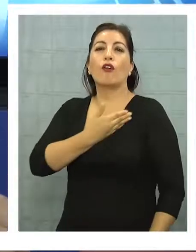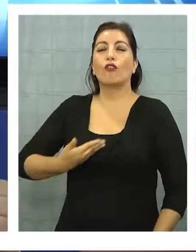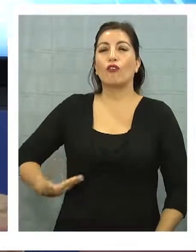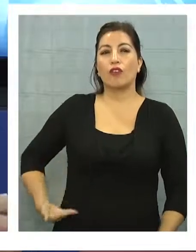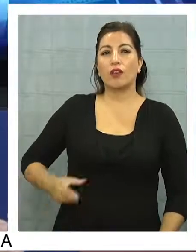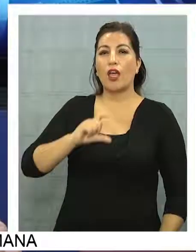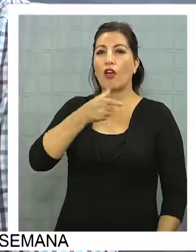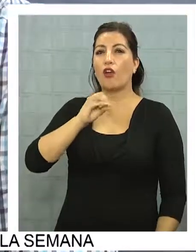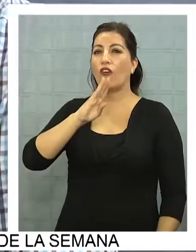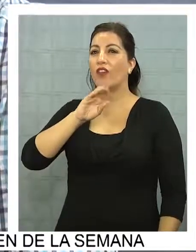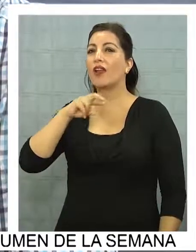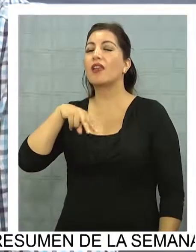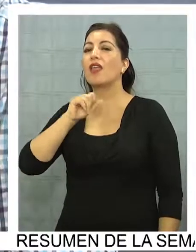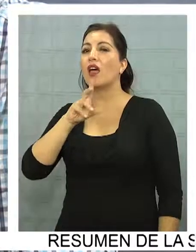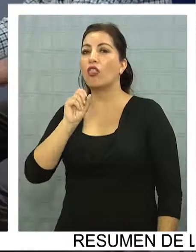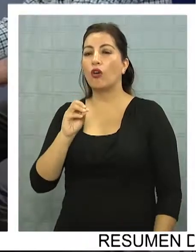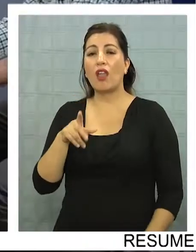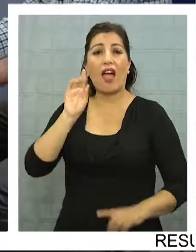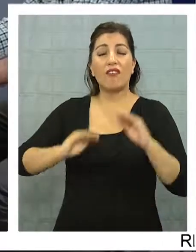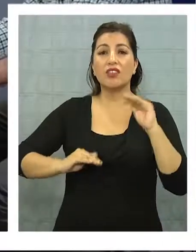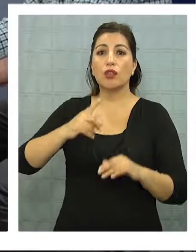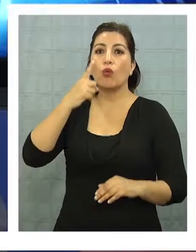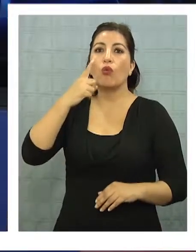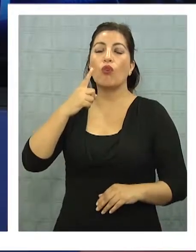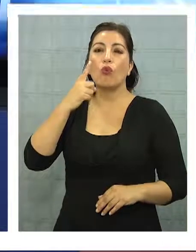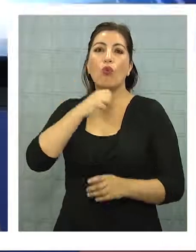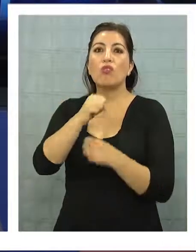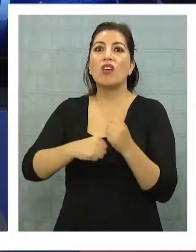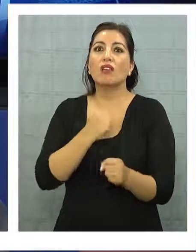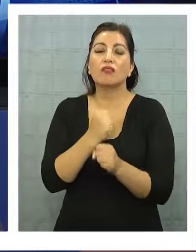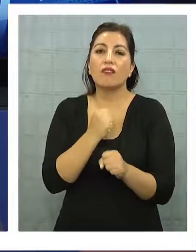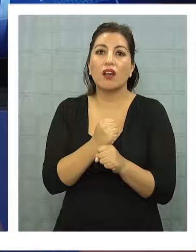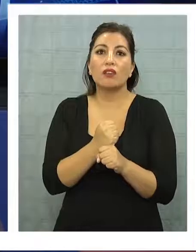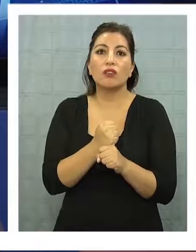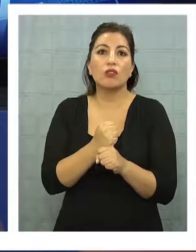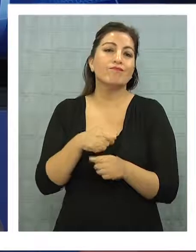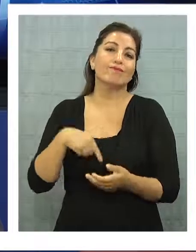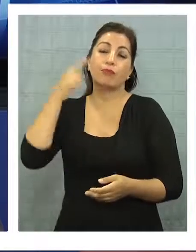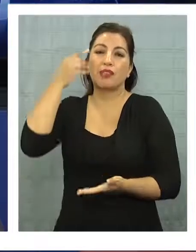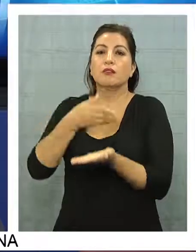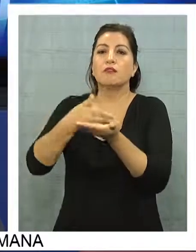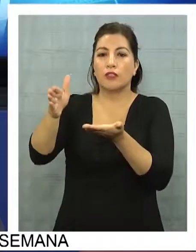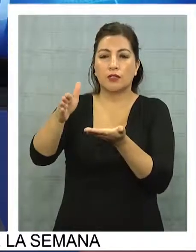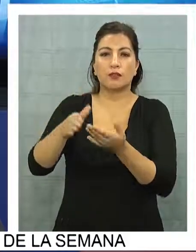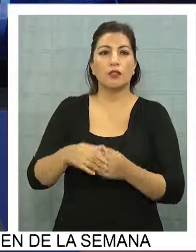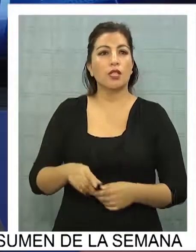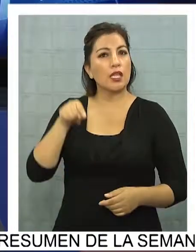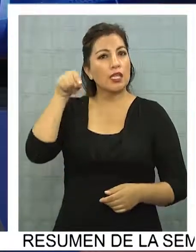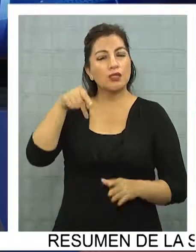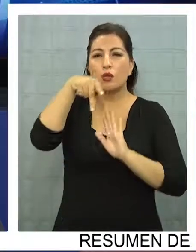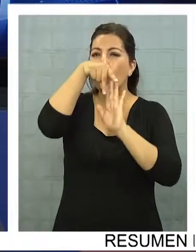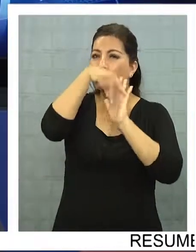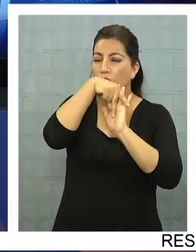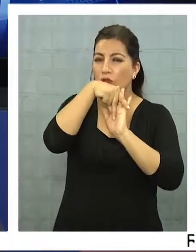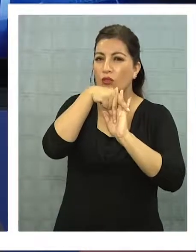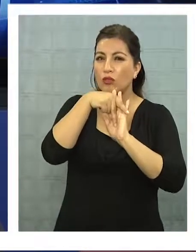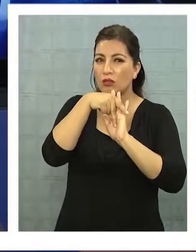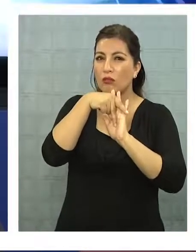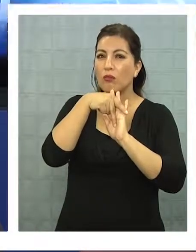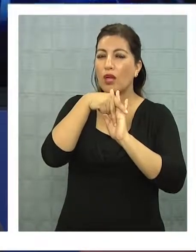por una vez para que ellos también puedan ser candidatos? Cuando la gente dice, bueno, si ellos quieren ser candidatos, que renuncie. ¿Cómo renuncie todo el mundo, digamos? Claro, eso es verdad,